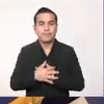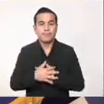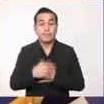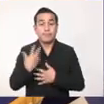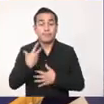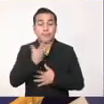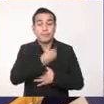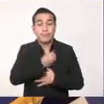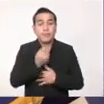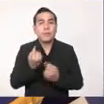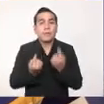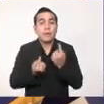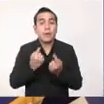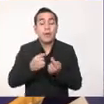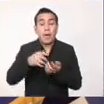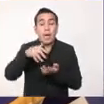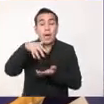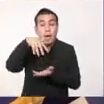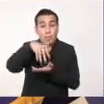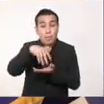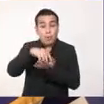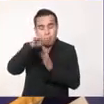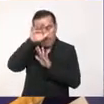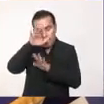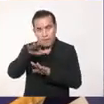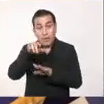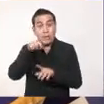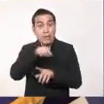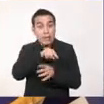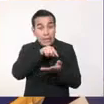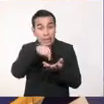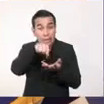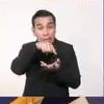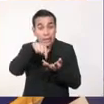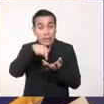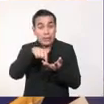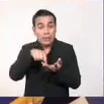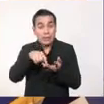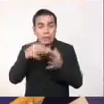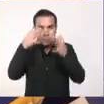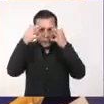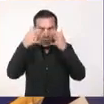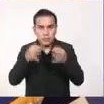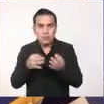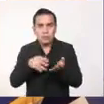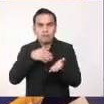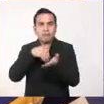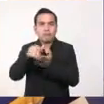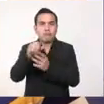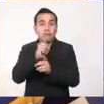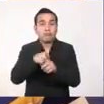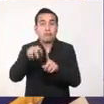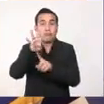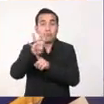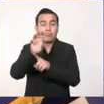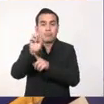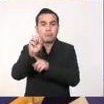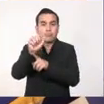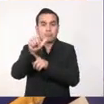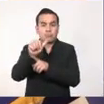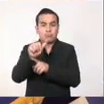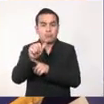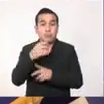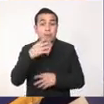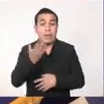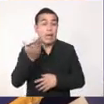Y nosotros tenemos un soberano que es el pueblo. Y ellos definen qué es lo que quieren. Y ellos quieren que quitemos a los magistrados. Y no lo hicimos con balas, como